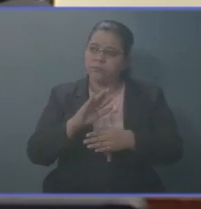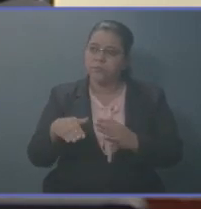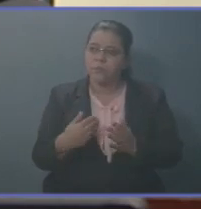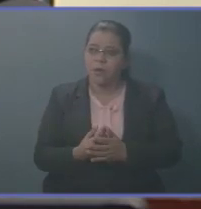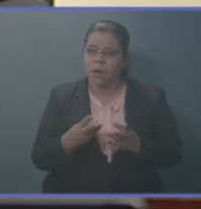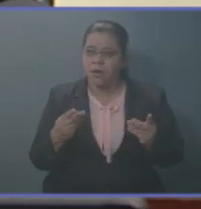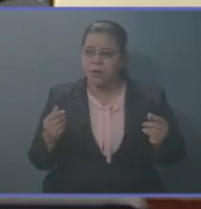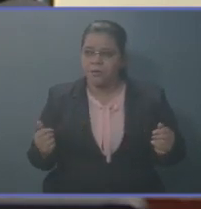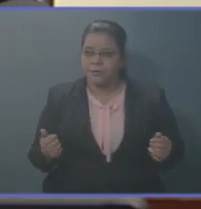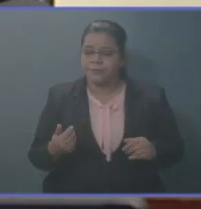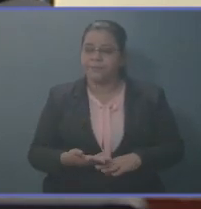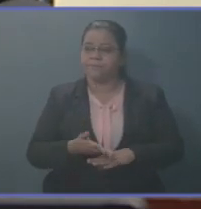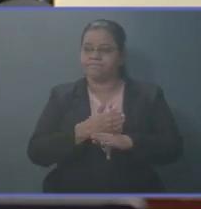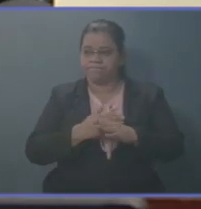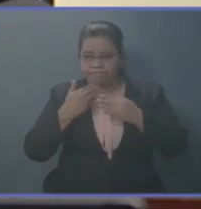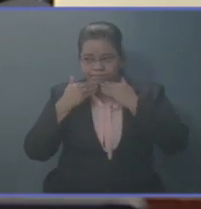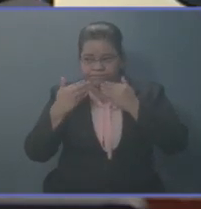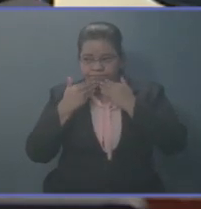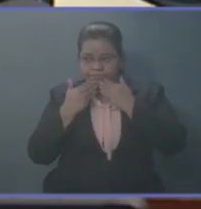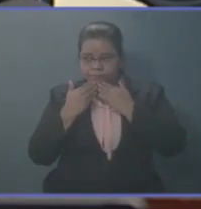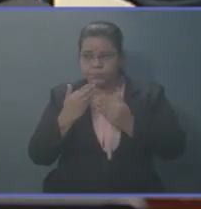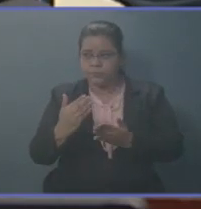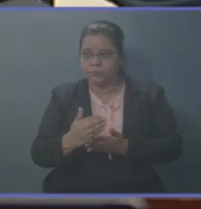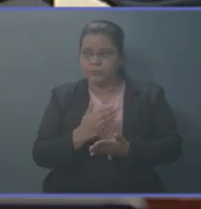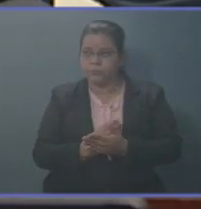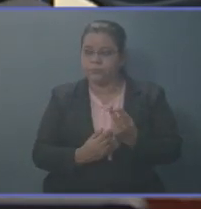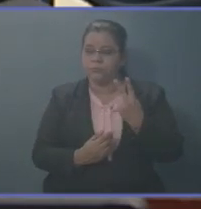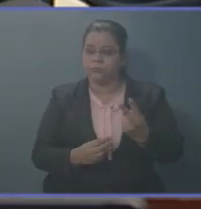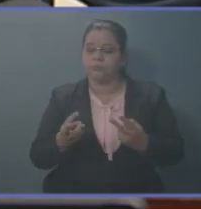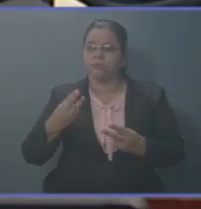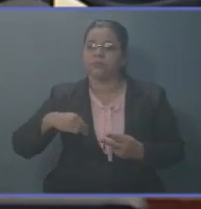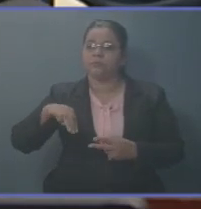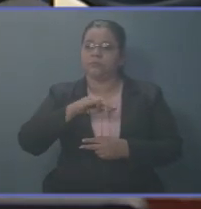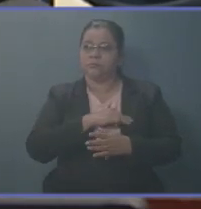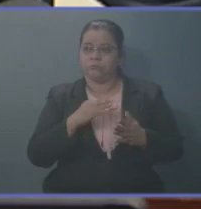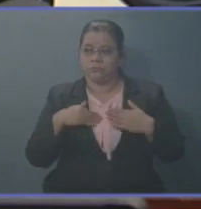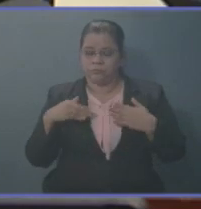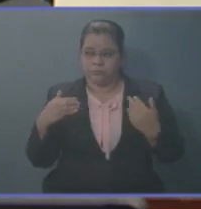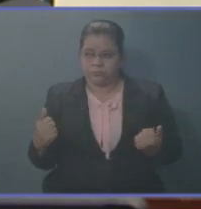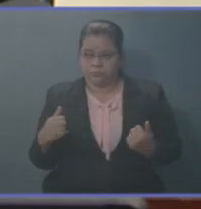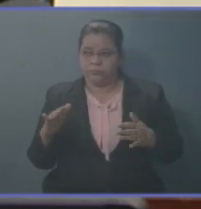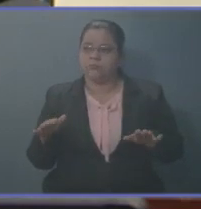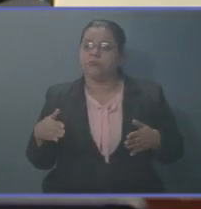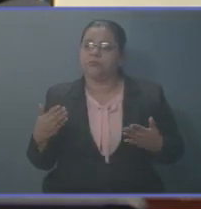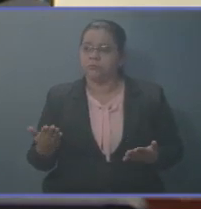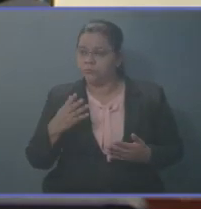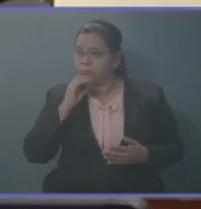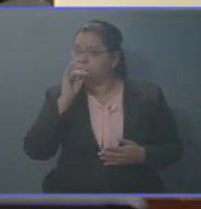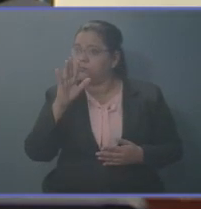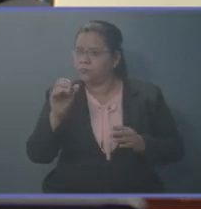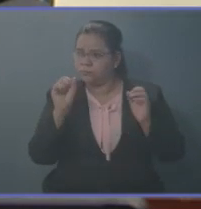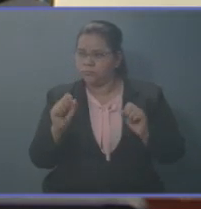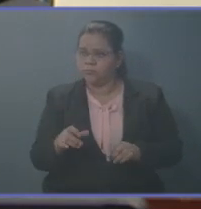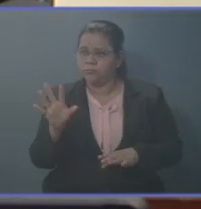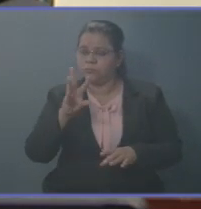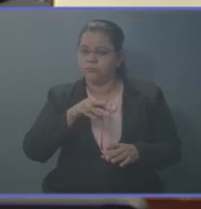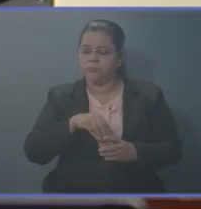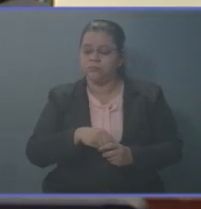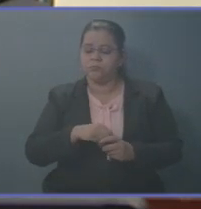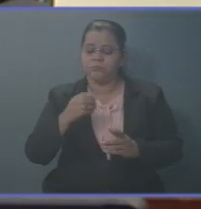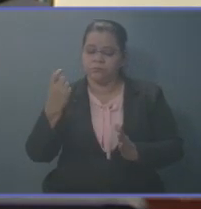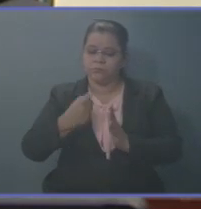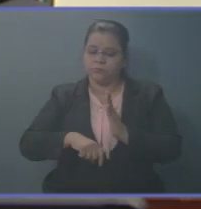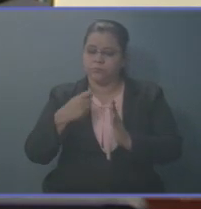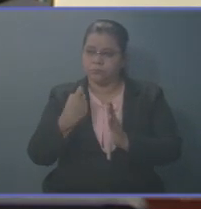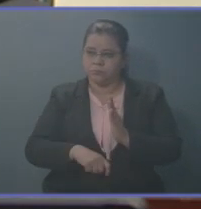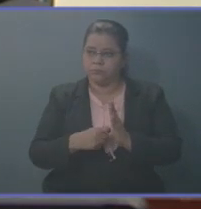resolución descrita en el romano anterior al Ministerio de Salud y a la Asamblea Legislativa, añadiendo que se pueden incluir sanciones pecuniarias